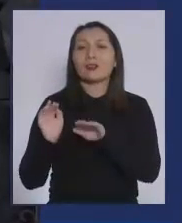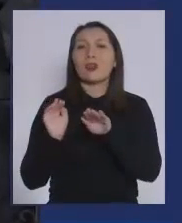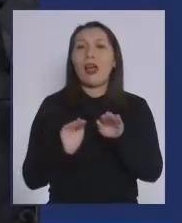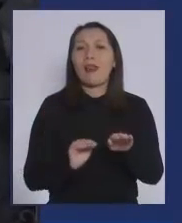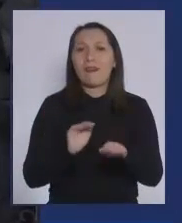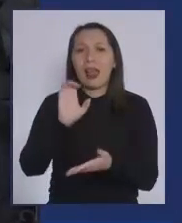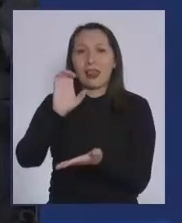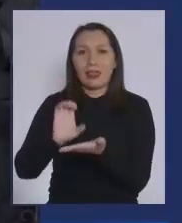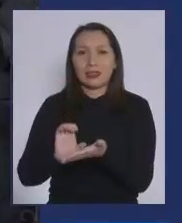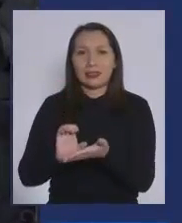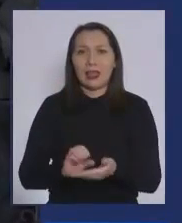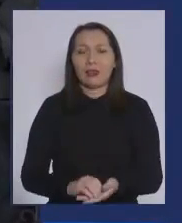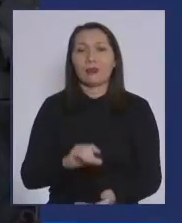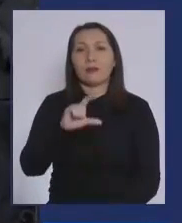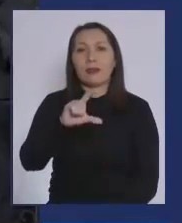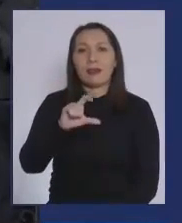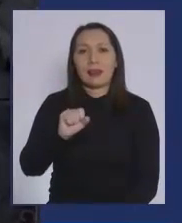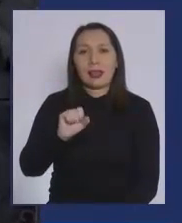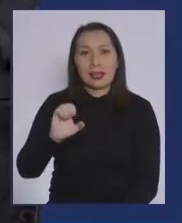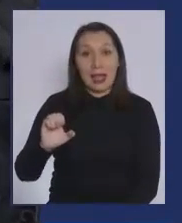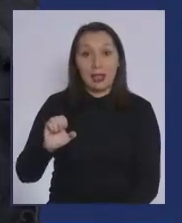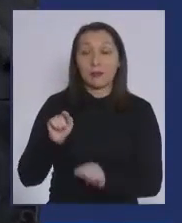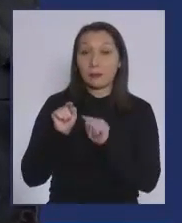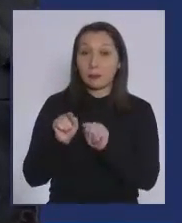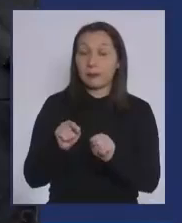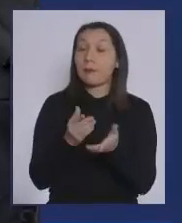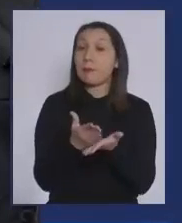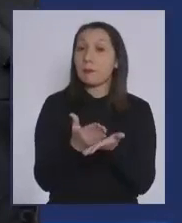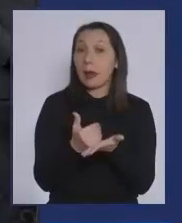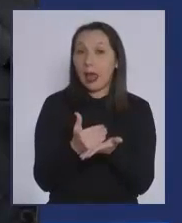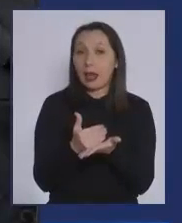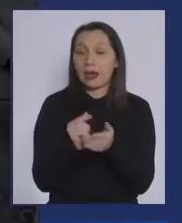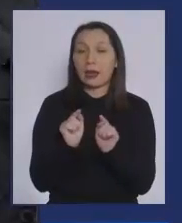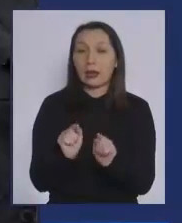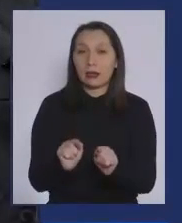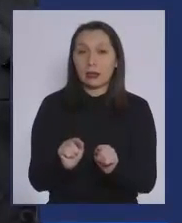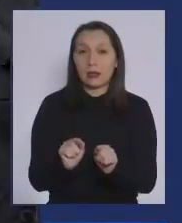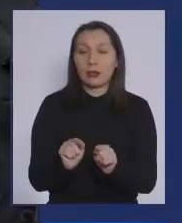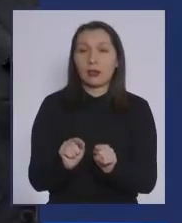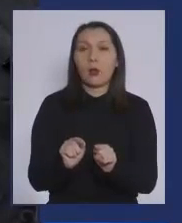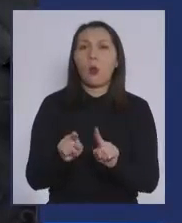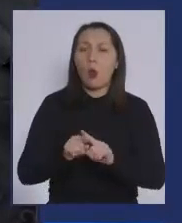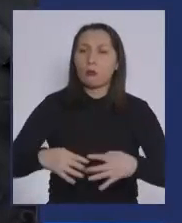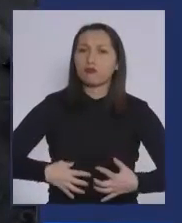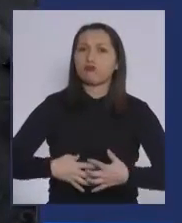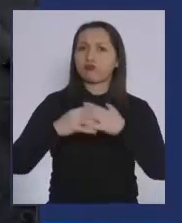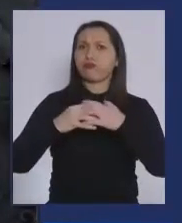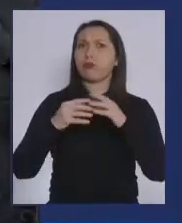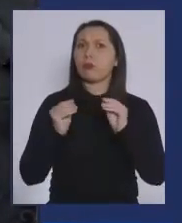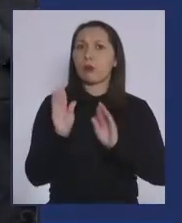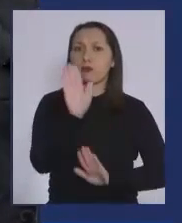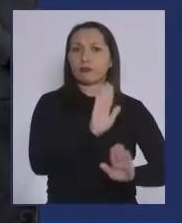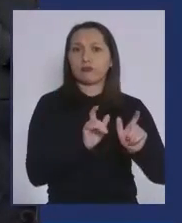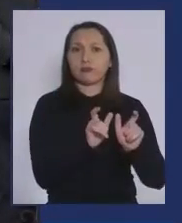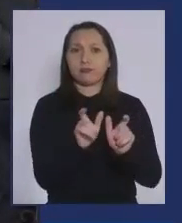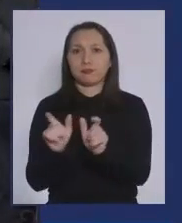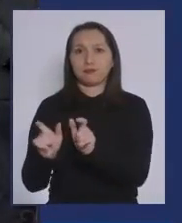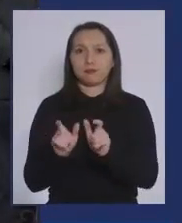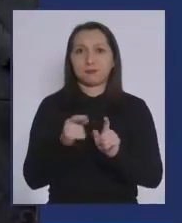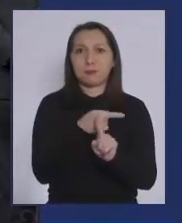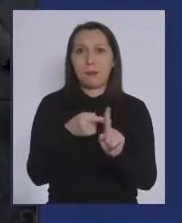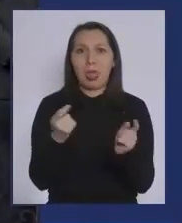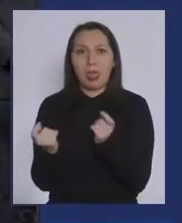con aval del estado este plan fortalecido de protección de la clase media